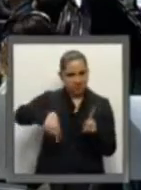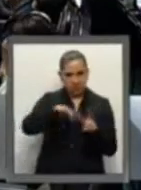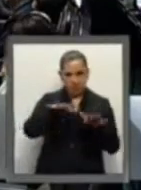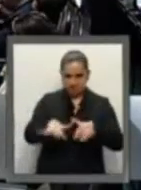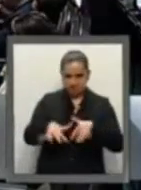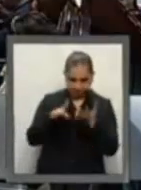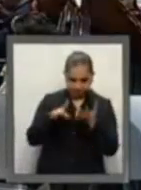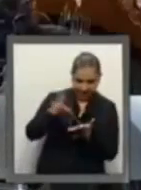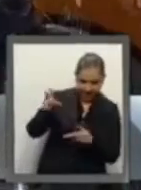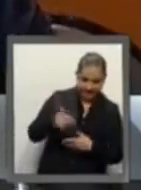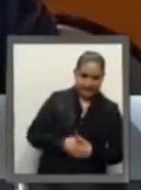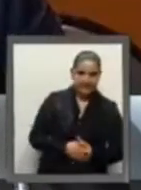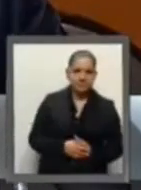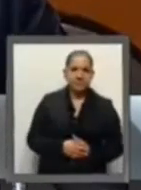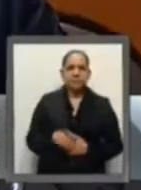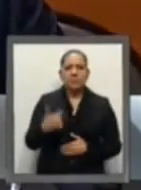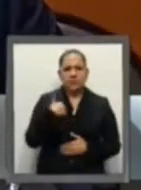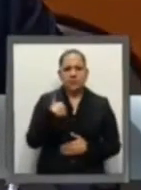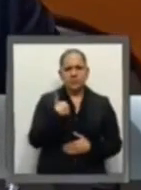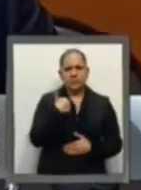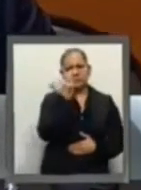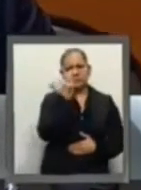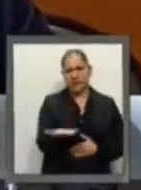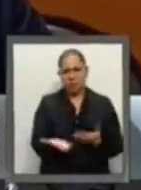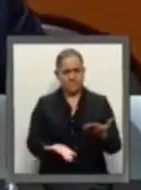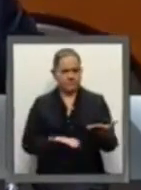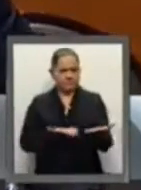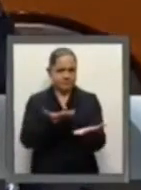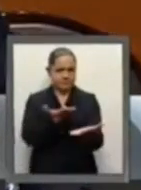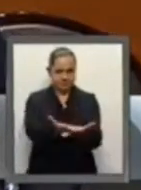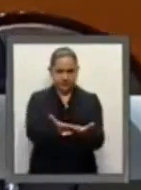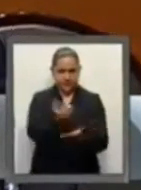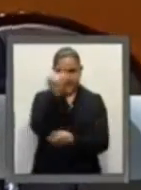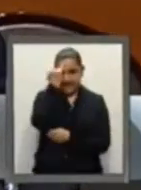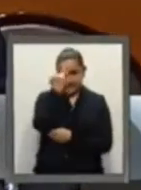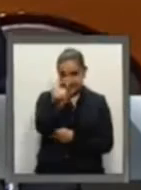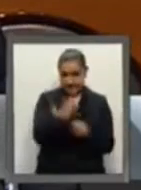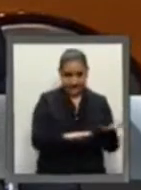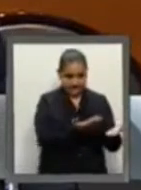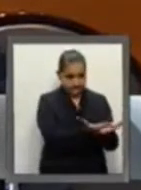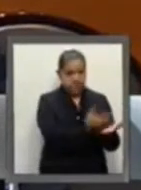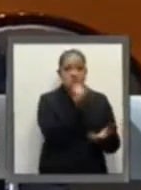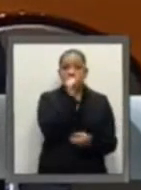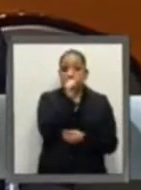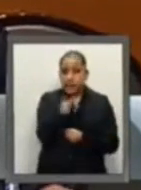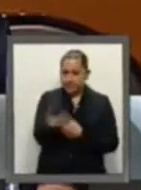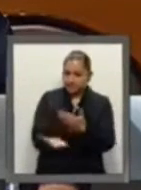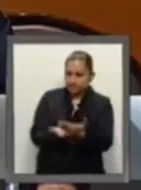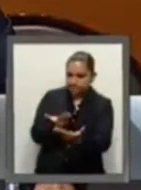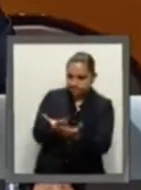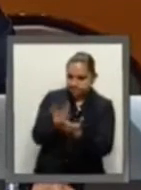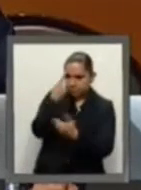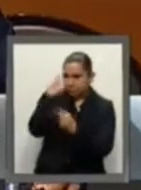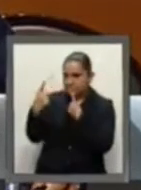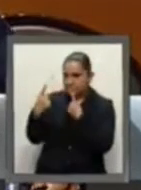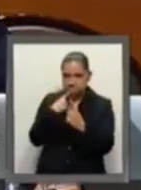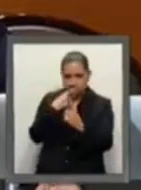yo voy a presentar una iniciativa y un punto de acuerdo y voy a presentar una iniciativa